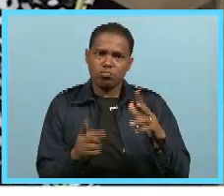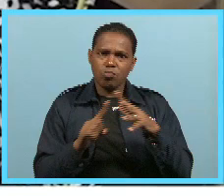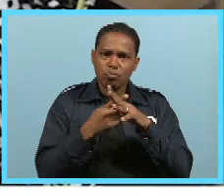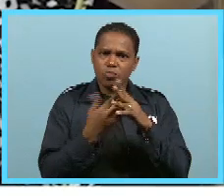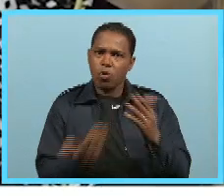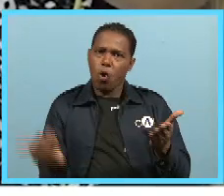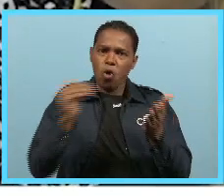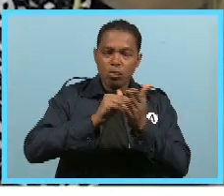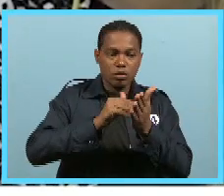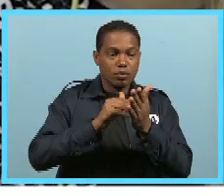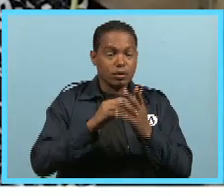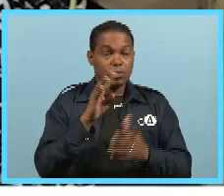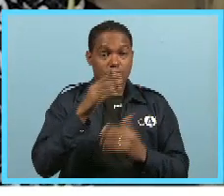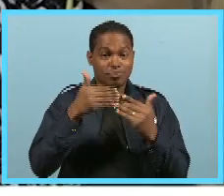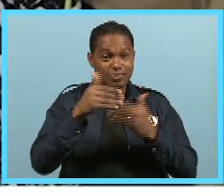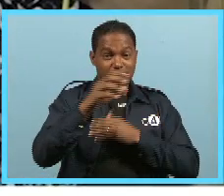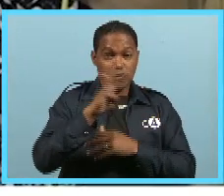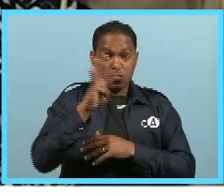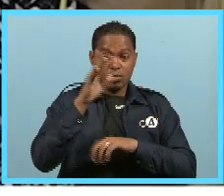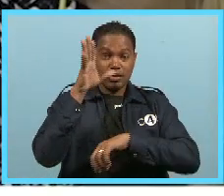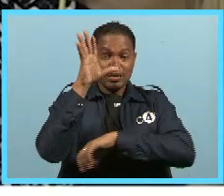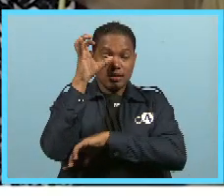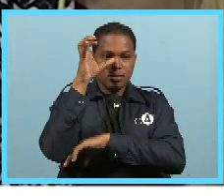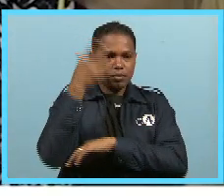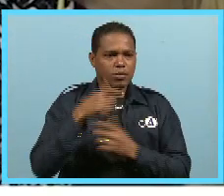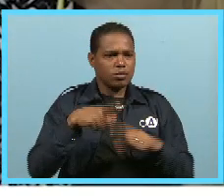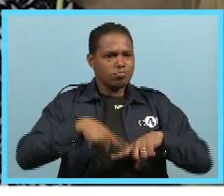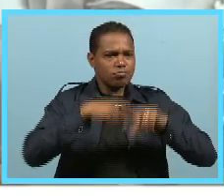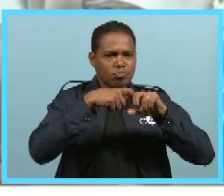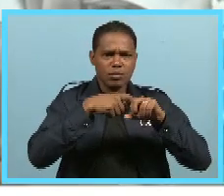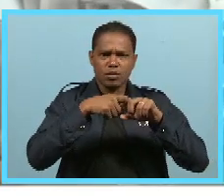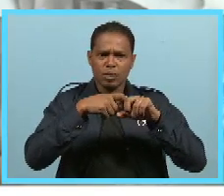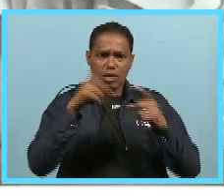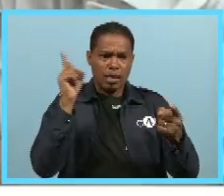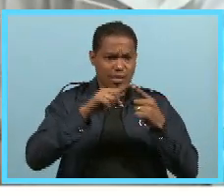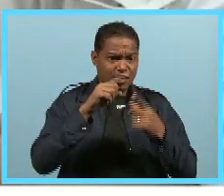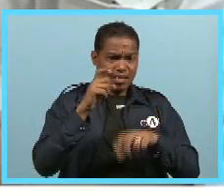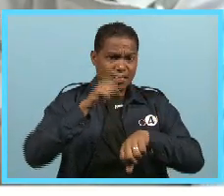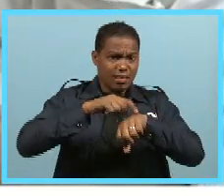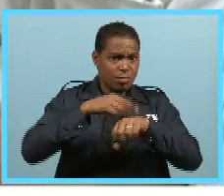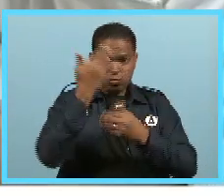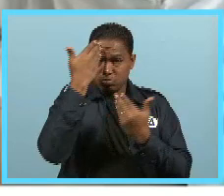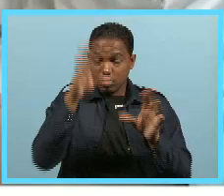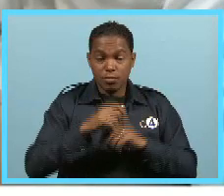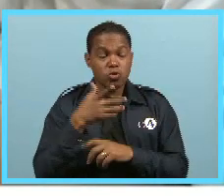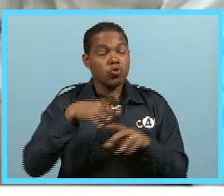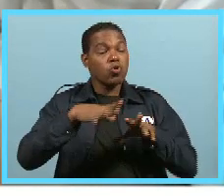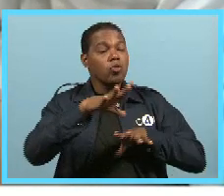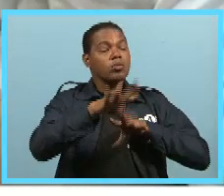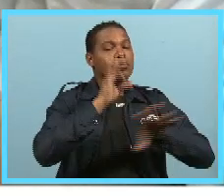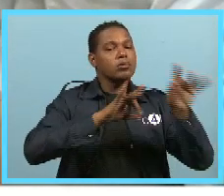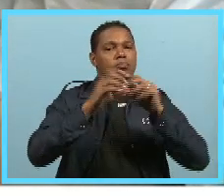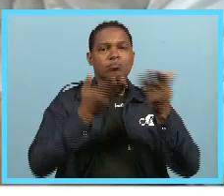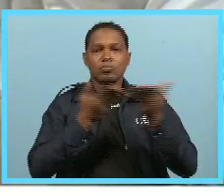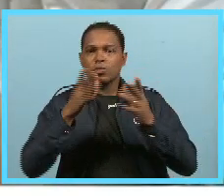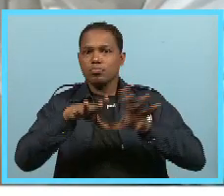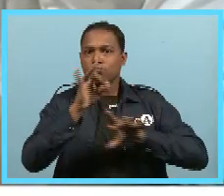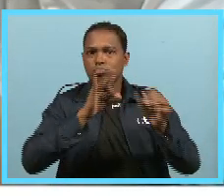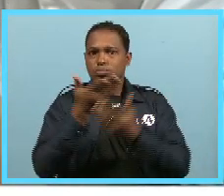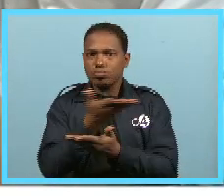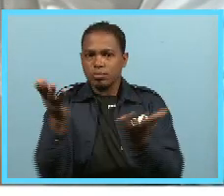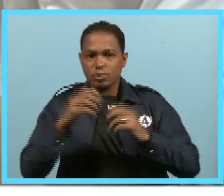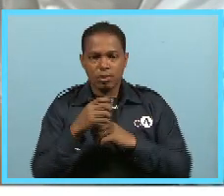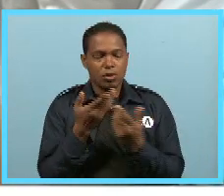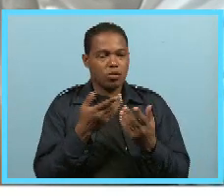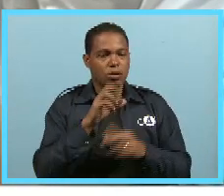de septiembre, en el cual quedarán suspendidos a nivel nacional y de forma indefinida todos los servicios selectivos a los pacientes del régimen contributivo que